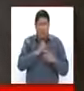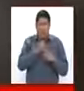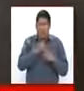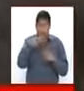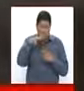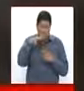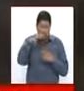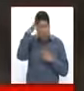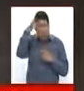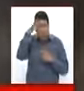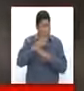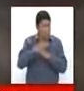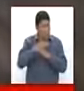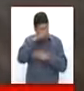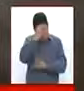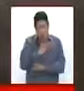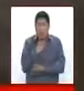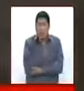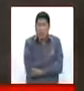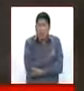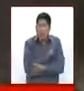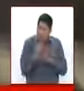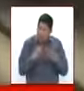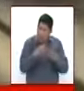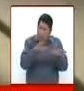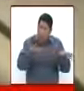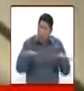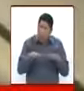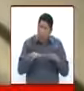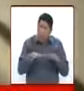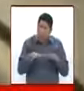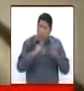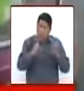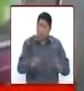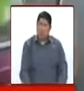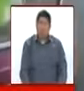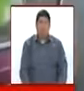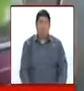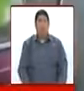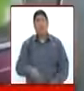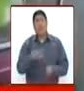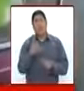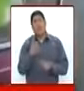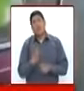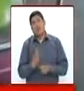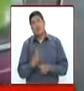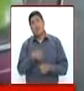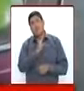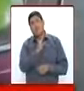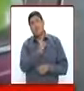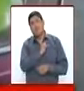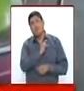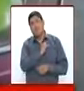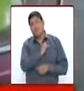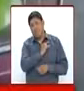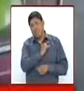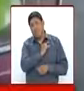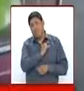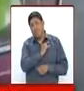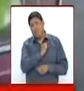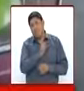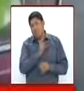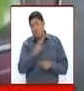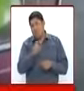de familia que impidan que sus hijos acudan a esos lugares clandestinos. Cada uno tiene que ser consciente de